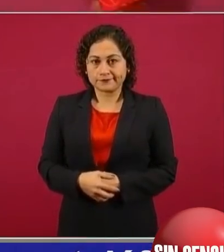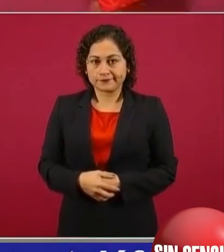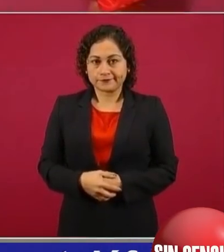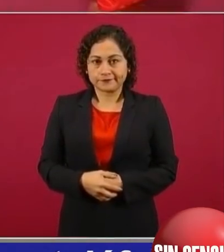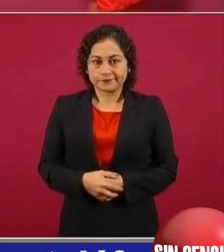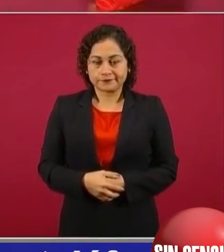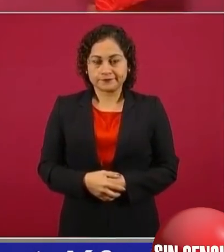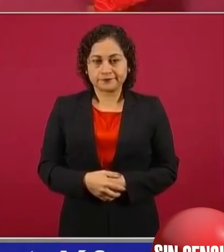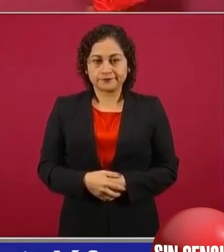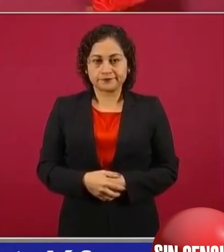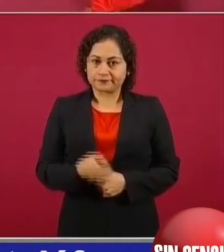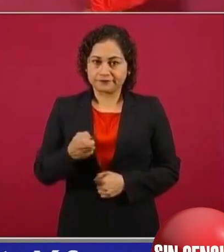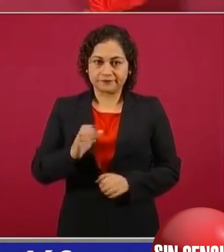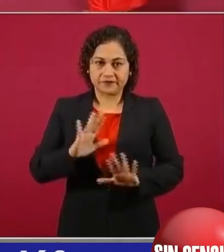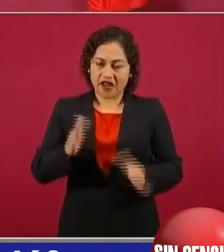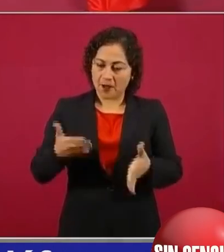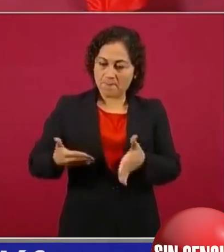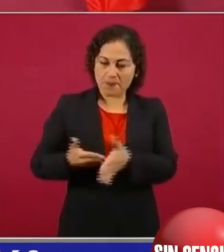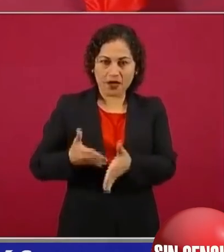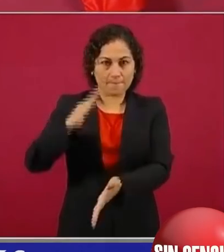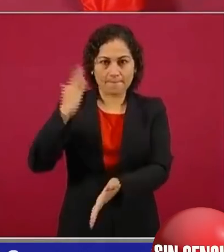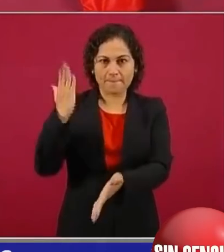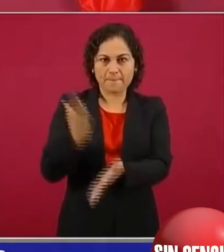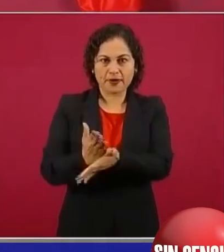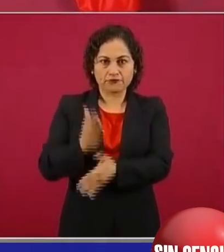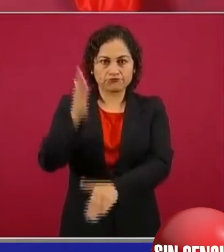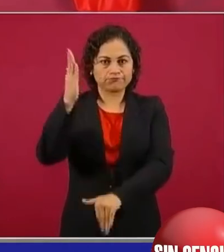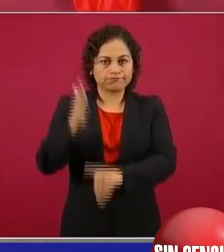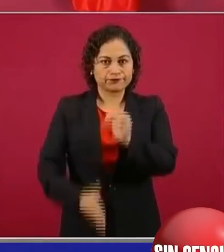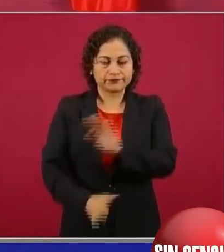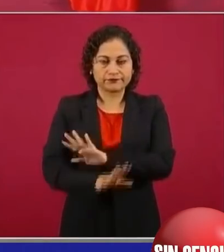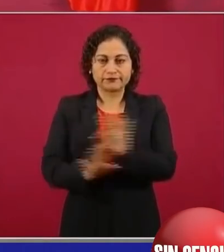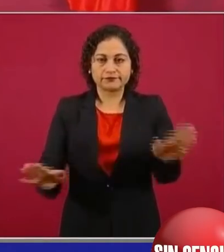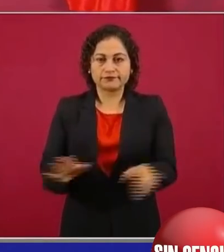lo cortamos, lo paramos de tajo?